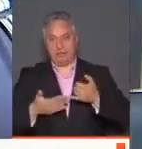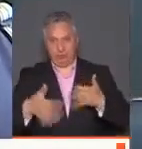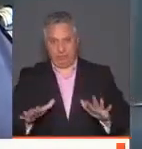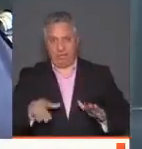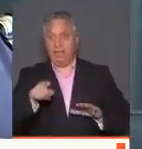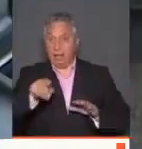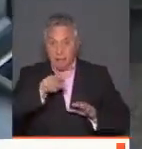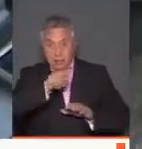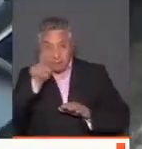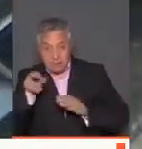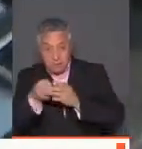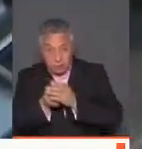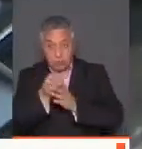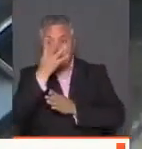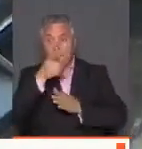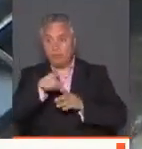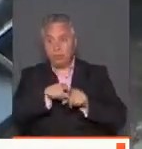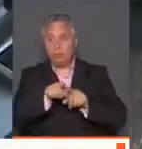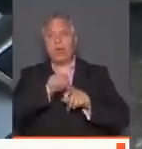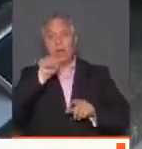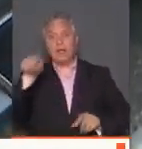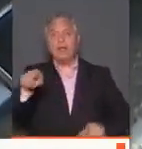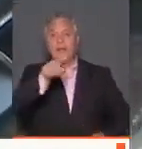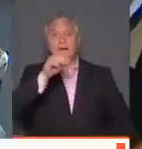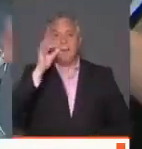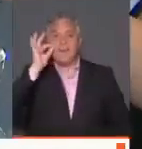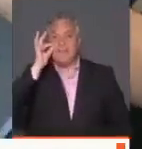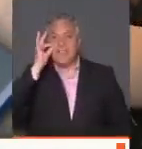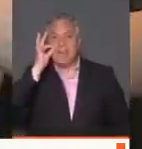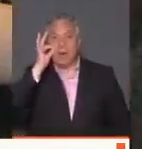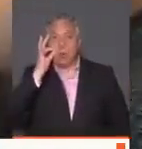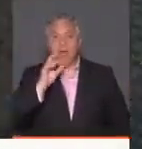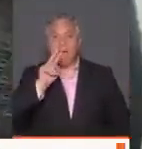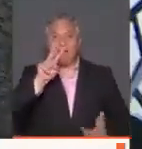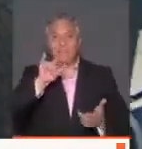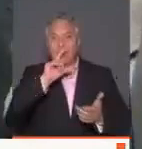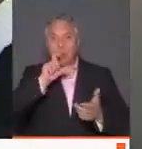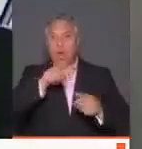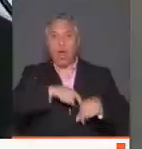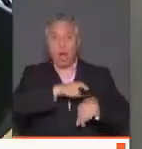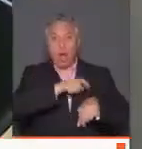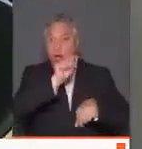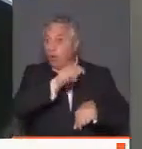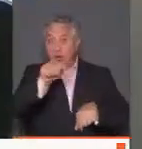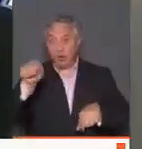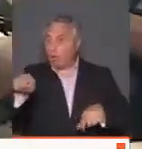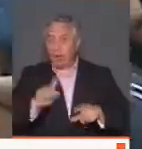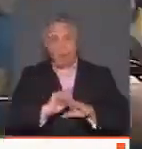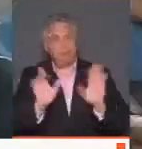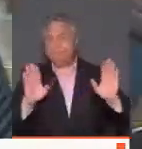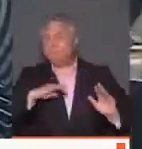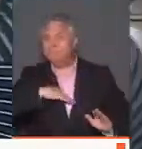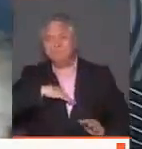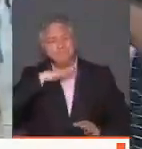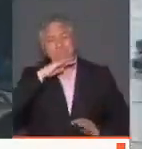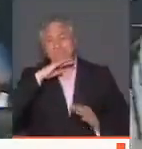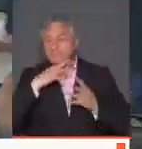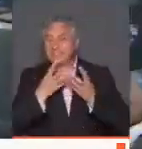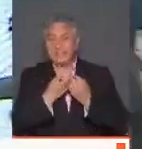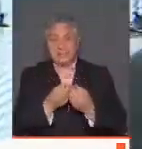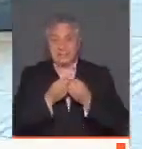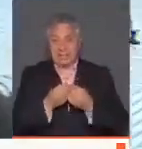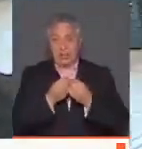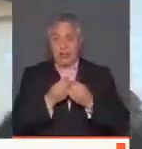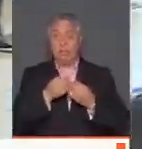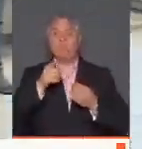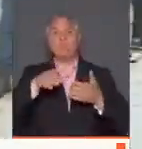que tal como le ocurrió a él en Vitacura, las horas en las oficinas de diferentes comunas del país están colapsadas. Por eso